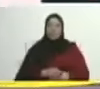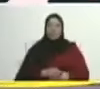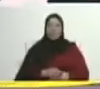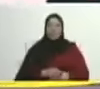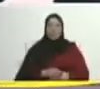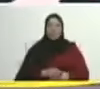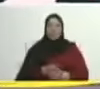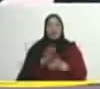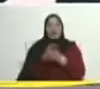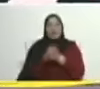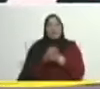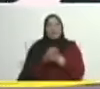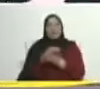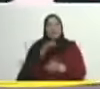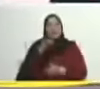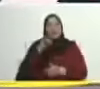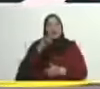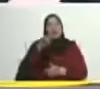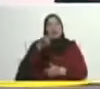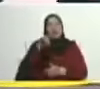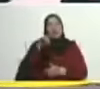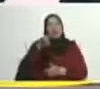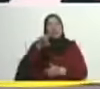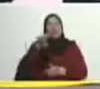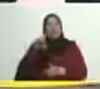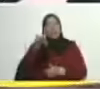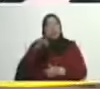Fidel y Raúl